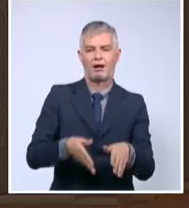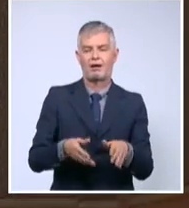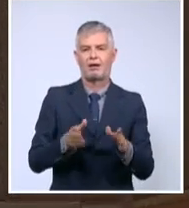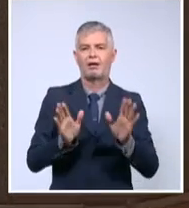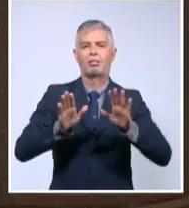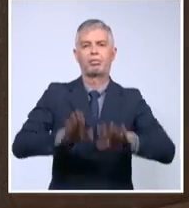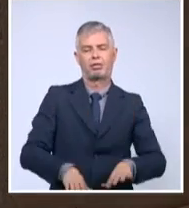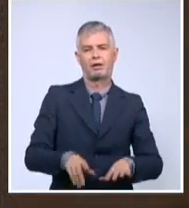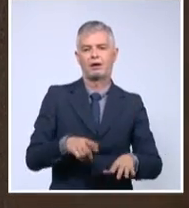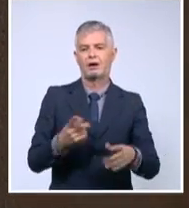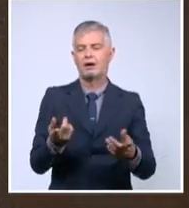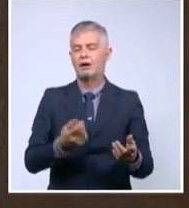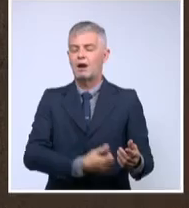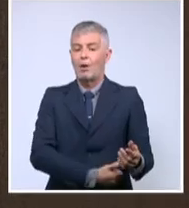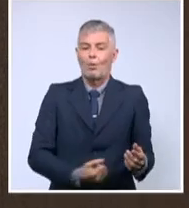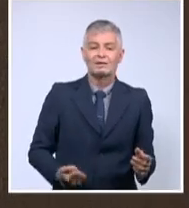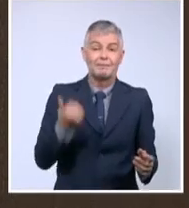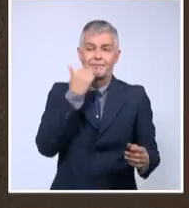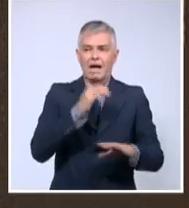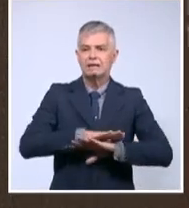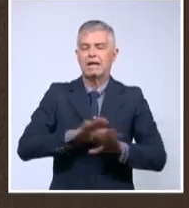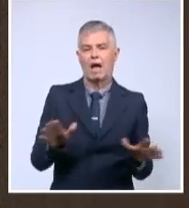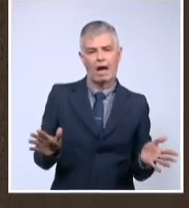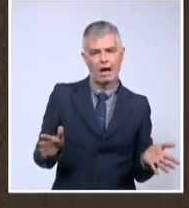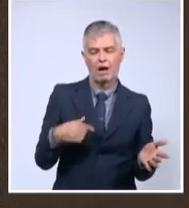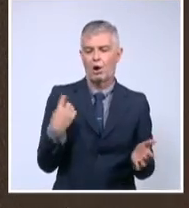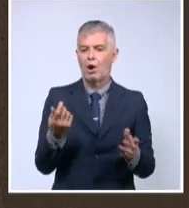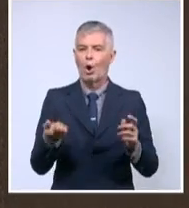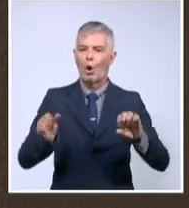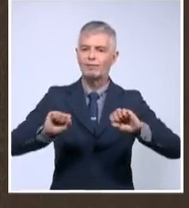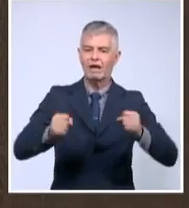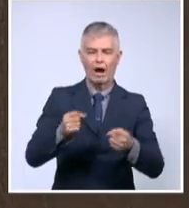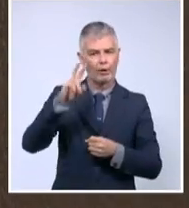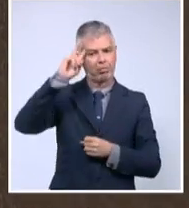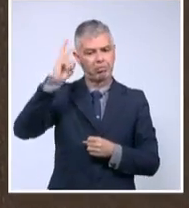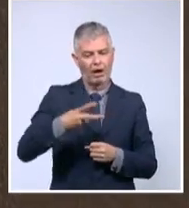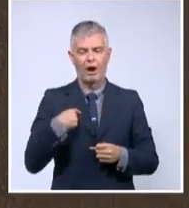revolución y obligarnos a realizar concesiones tanto